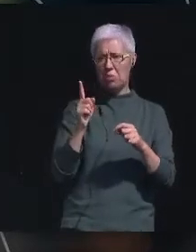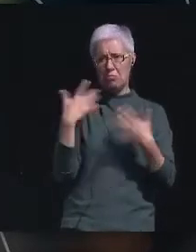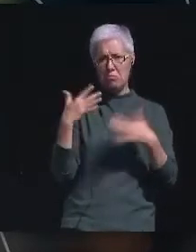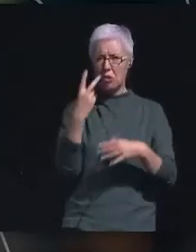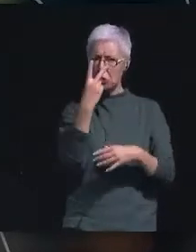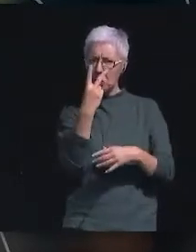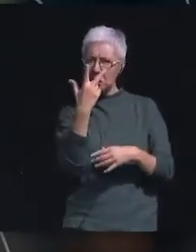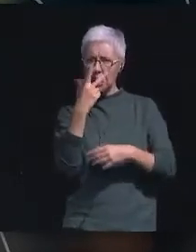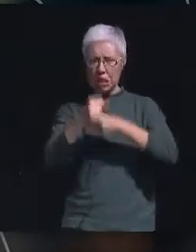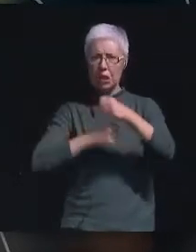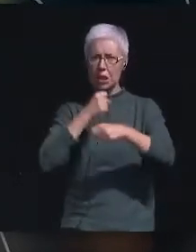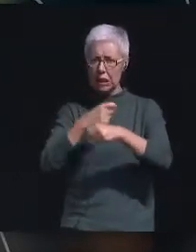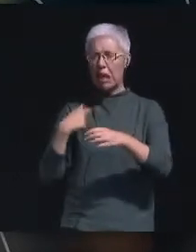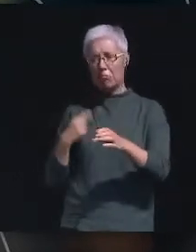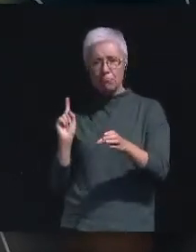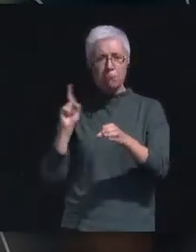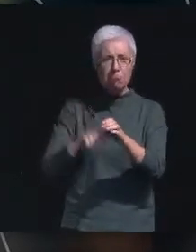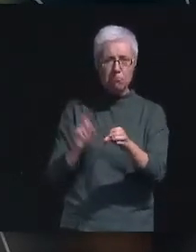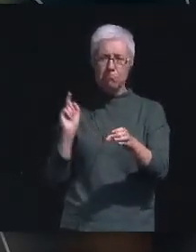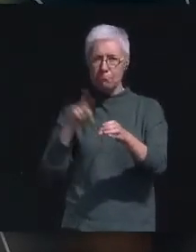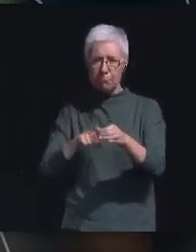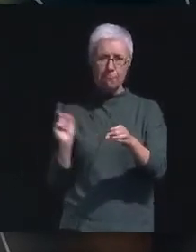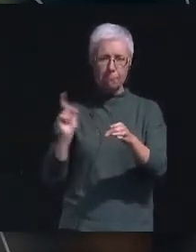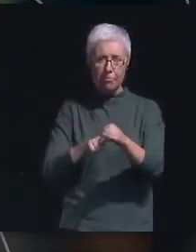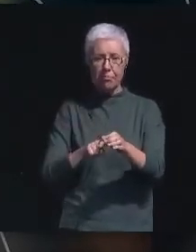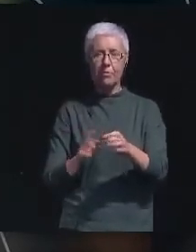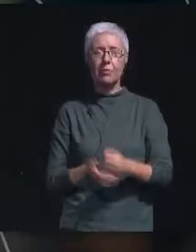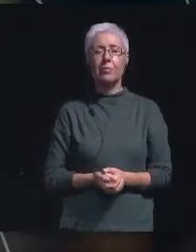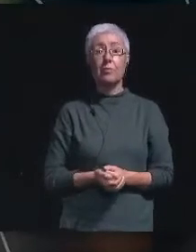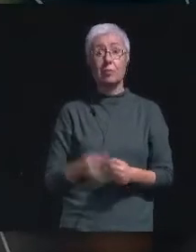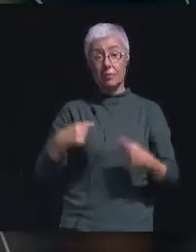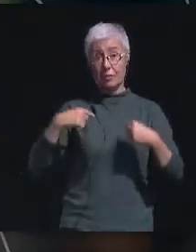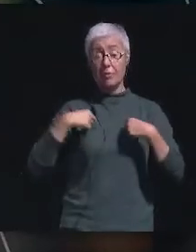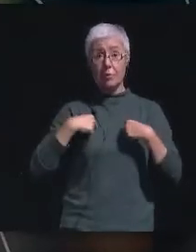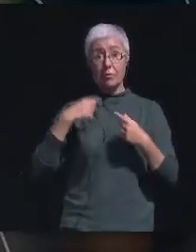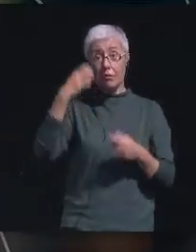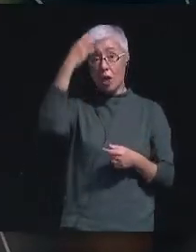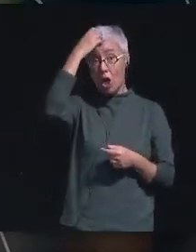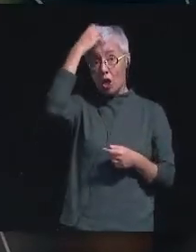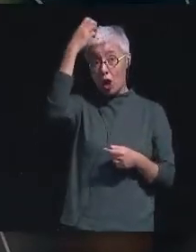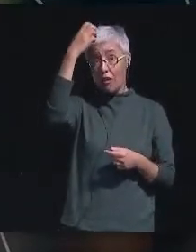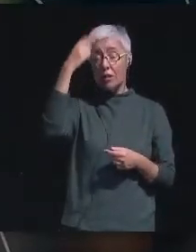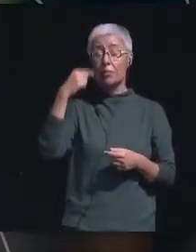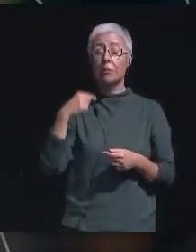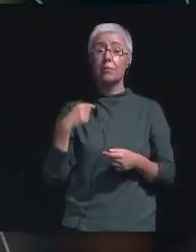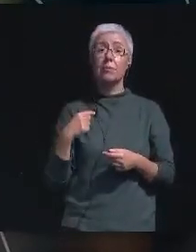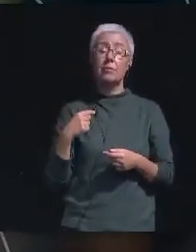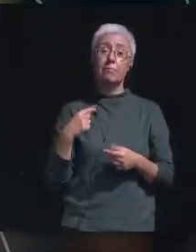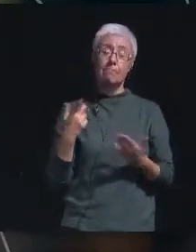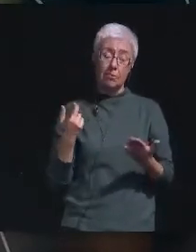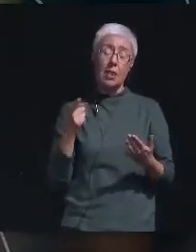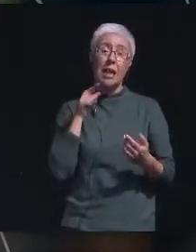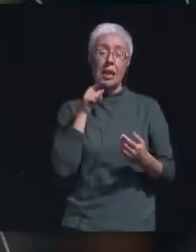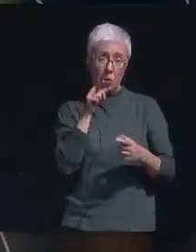o tres siempre que hemos podido, ¿no? La administración pública, haciendo referencia a Guillermo a lo que comentabas, evidentemente